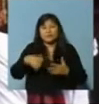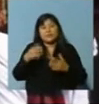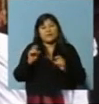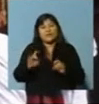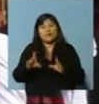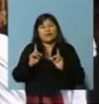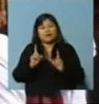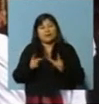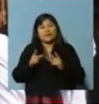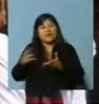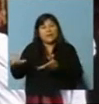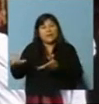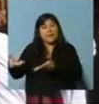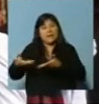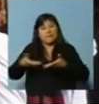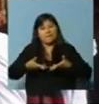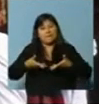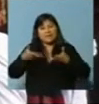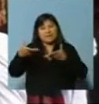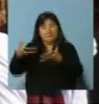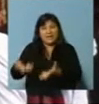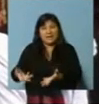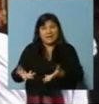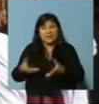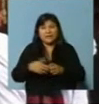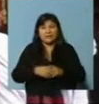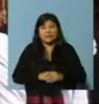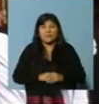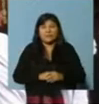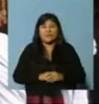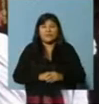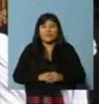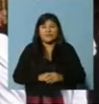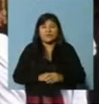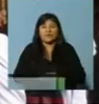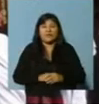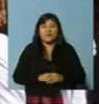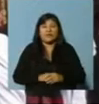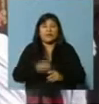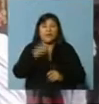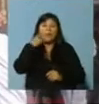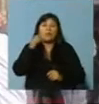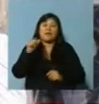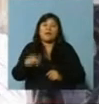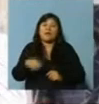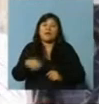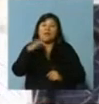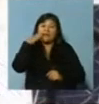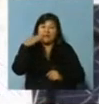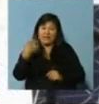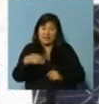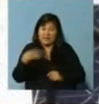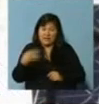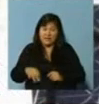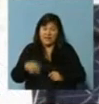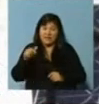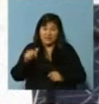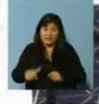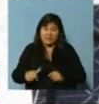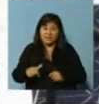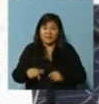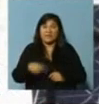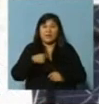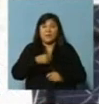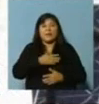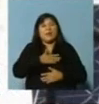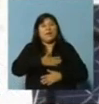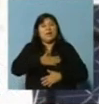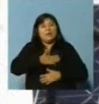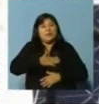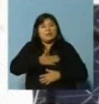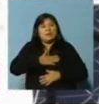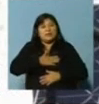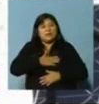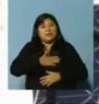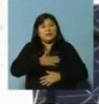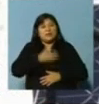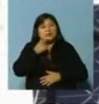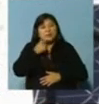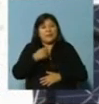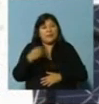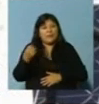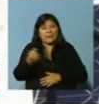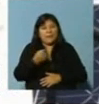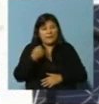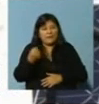a los que me invitaron a participar de este evento, porque realmente para mí es muy emocionante y muy, muy